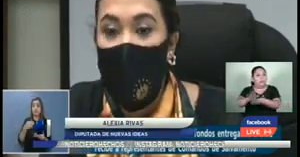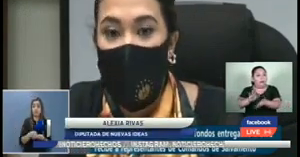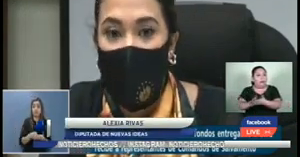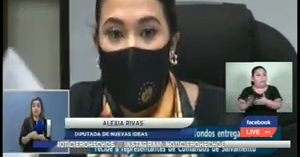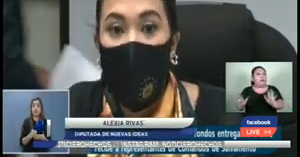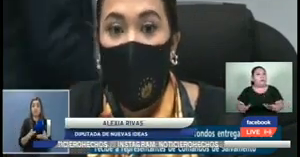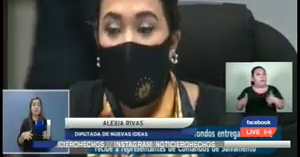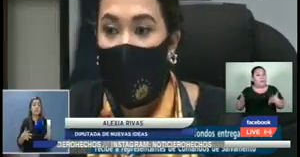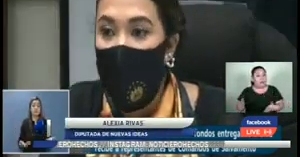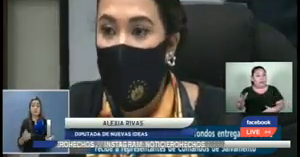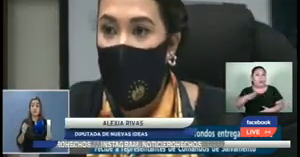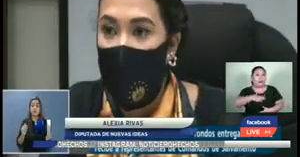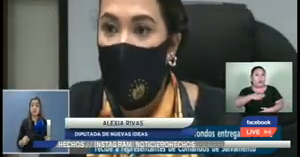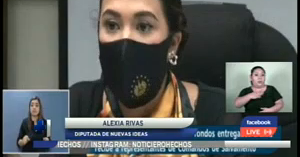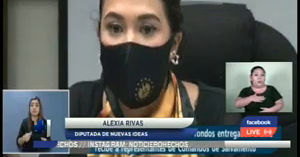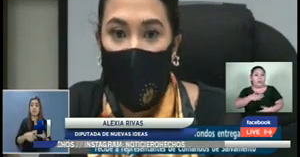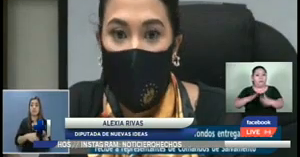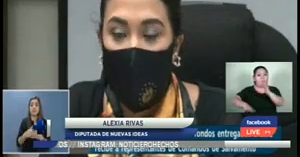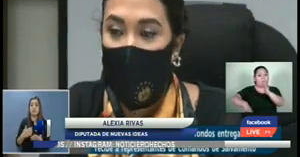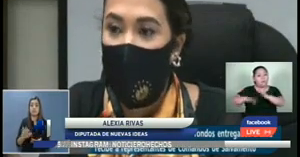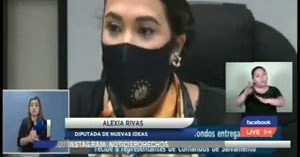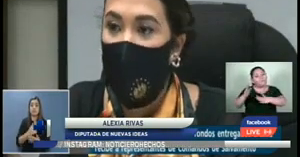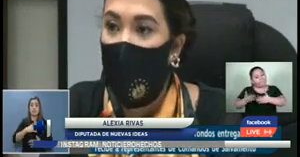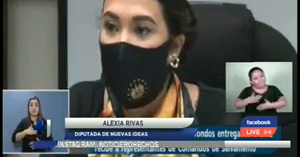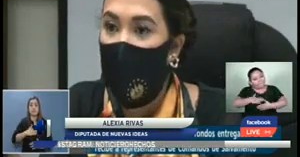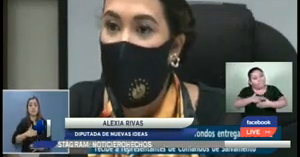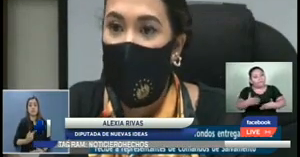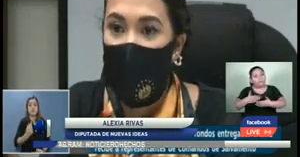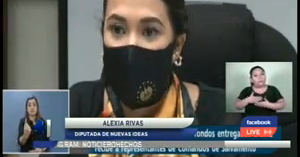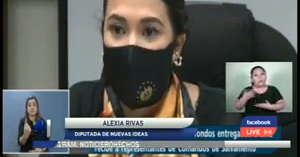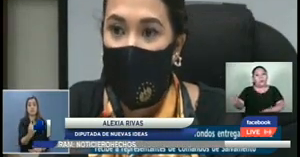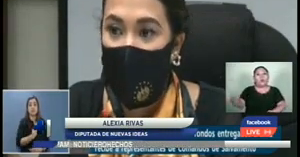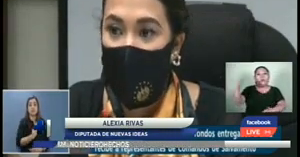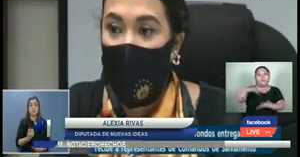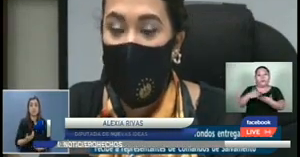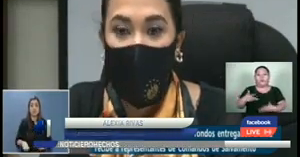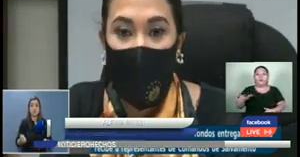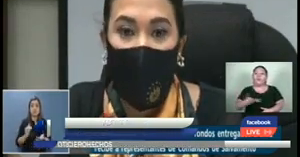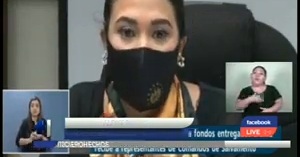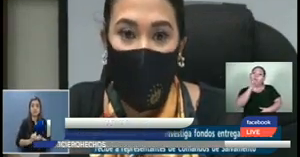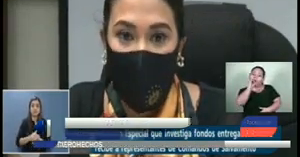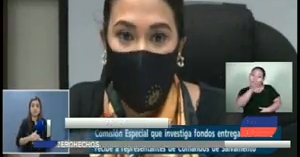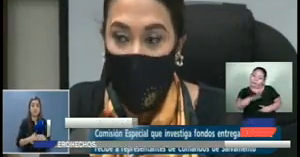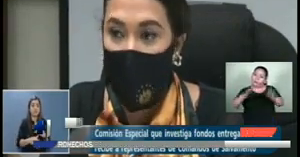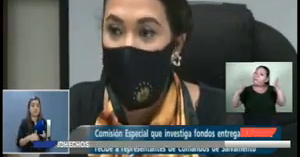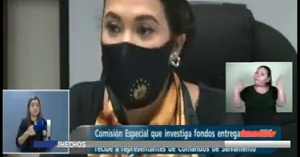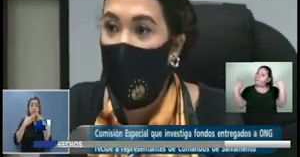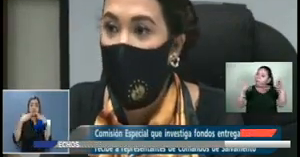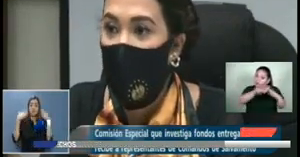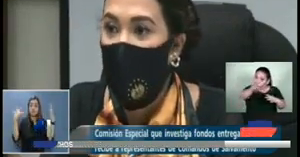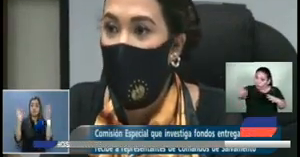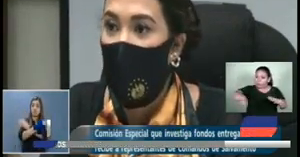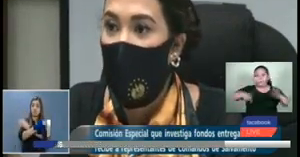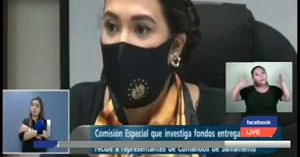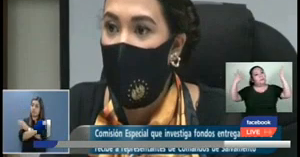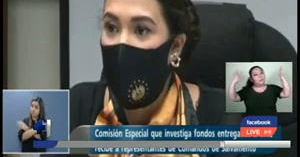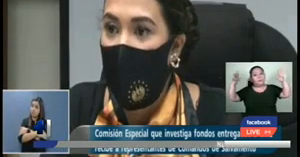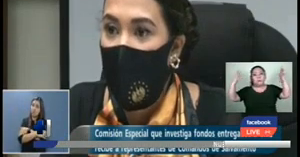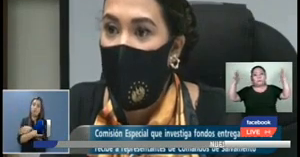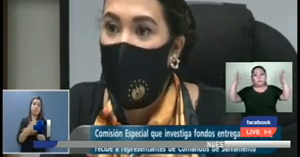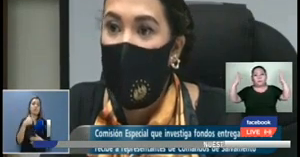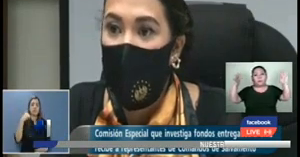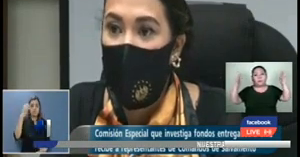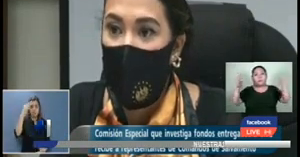porque todos tienen un alto grado de humanismo, así que nuevamente reiterarles nuestras felicitaciones. Yo creo de